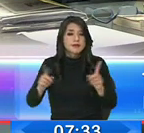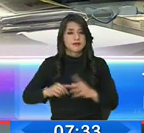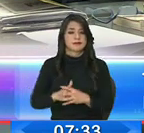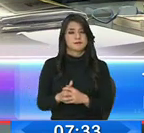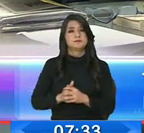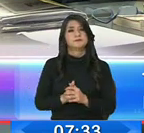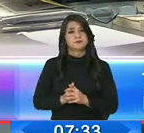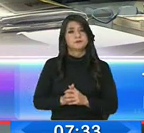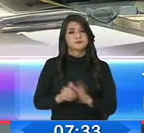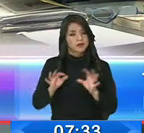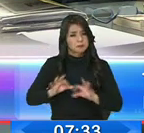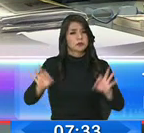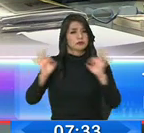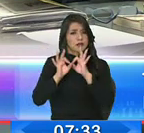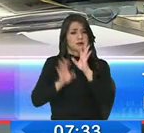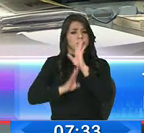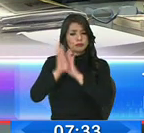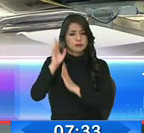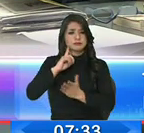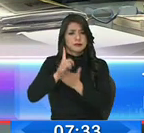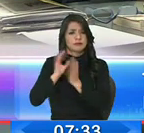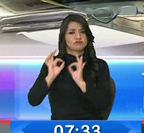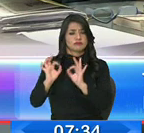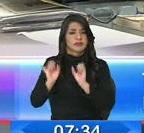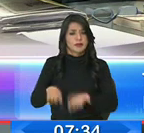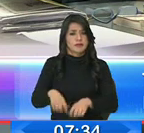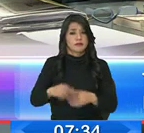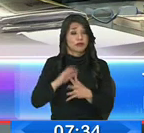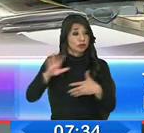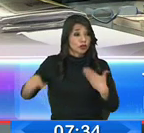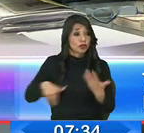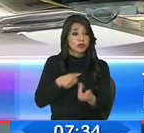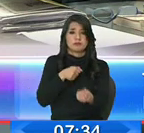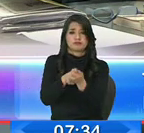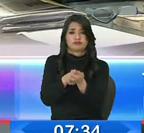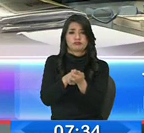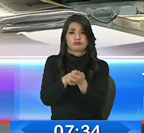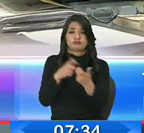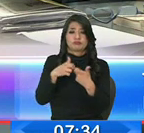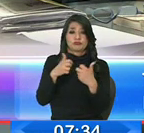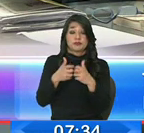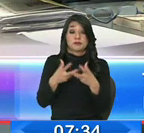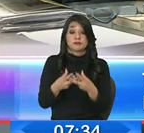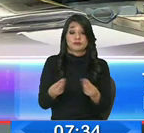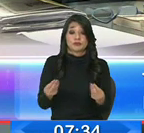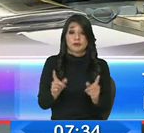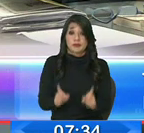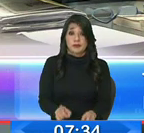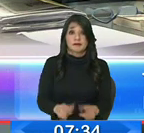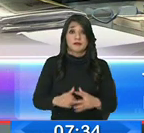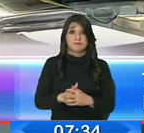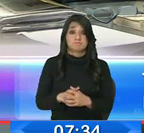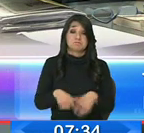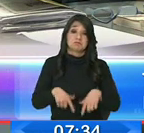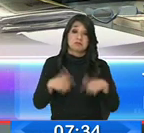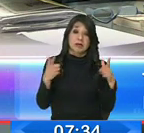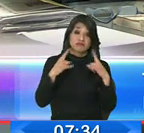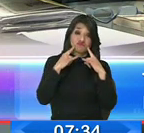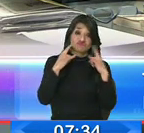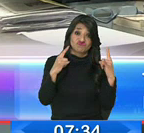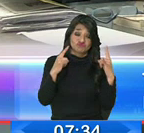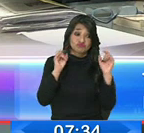camino de la verdad de las cosas, y aportar todos a solucionar los problemas. Los que más tienen y más